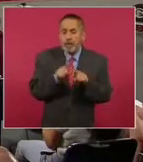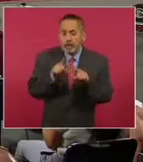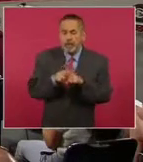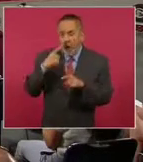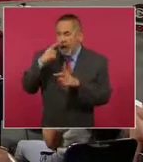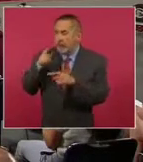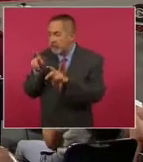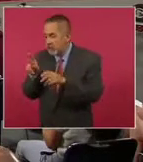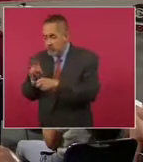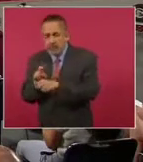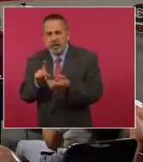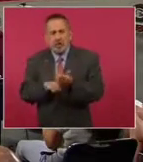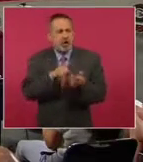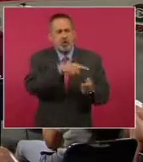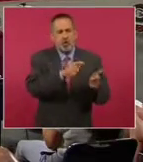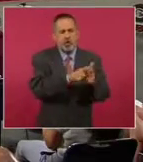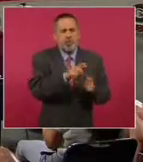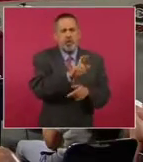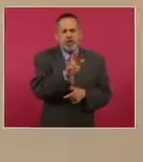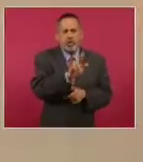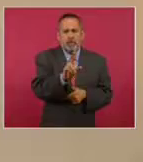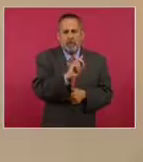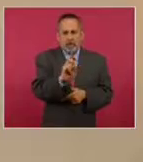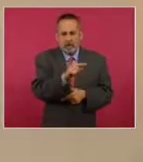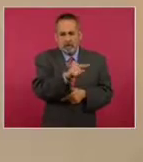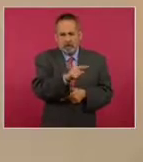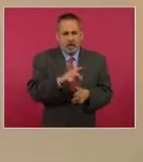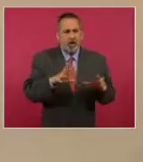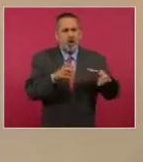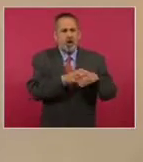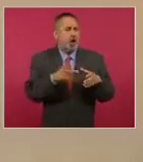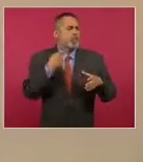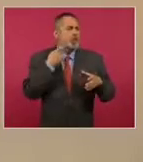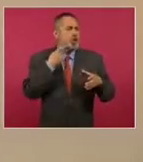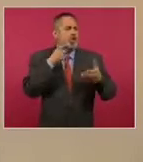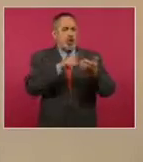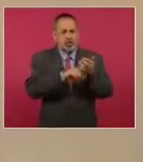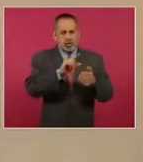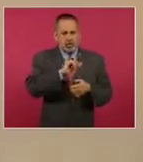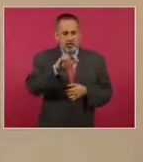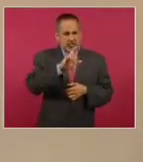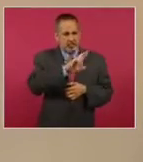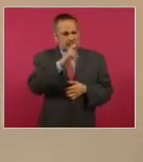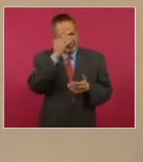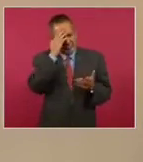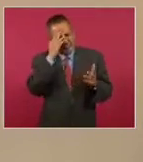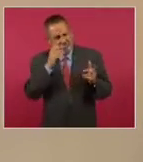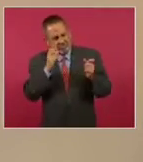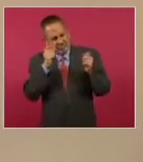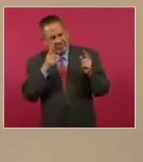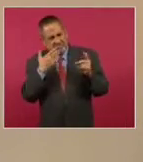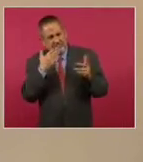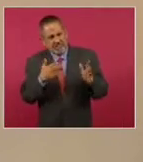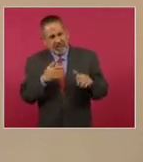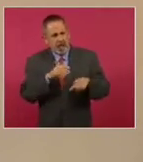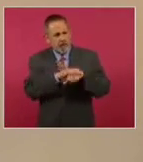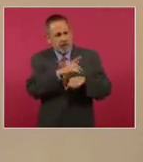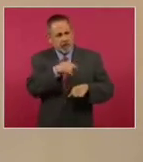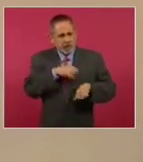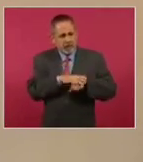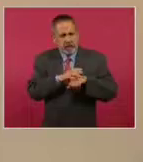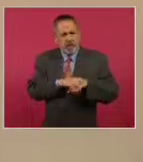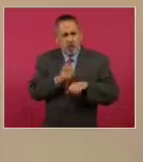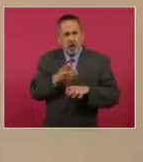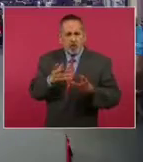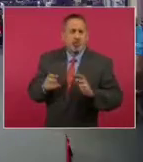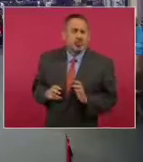tanto demócratas como republicanos, que son políticos respetuosos, sensatos y amigos de México,